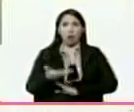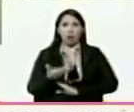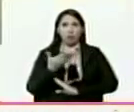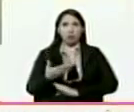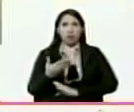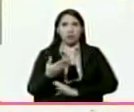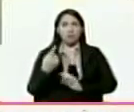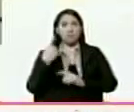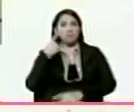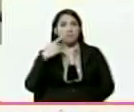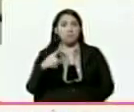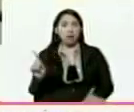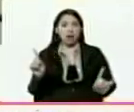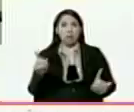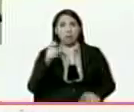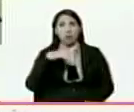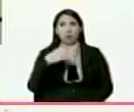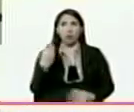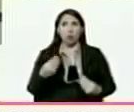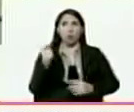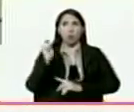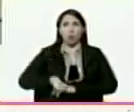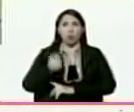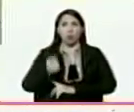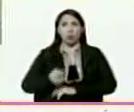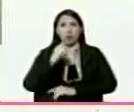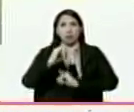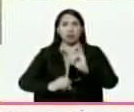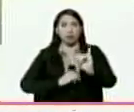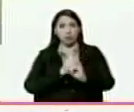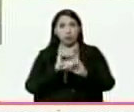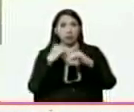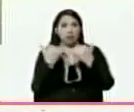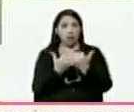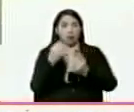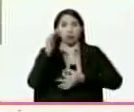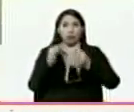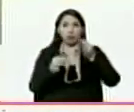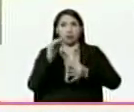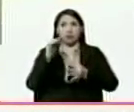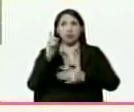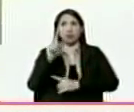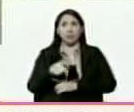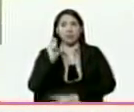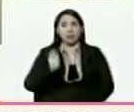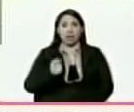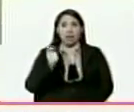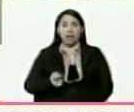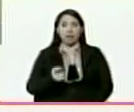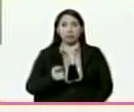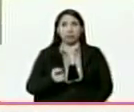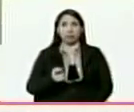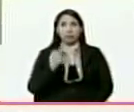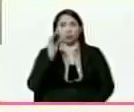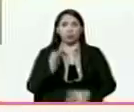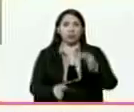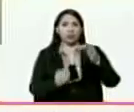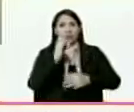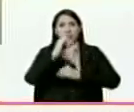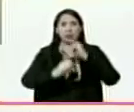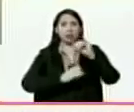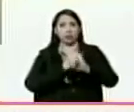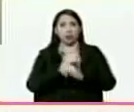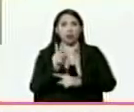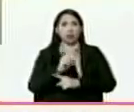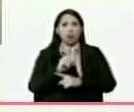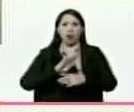internacionales. Por un lado, aquí en La Haya está la de justicia, pero está la penal internacional. Nosotros no descartamos en ningún momento